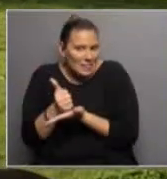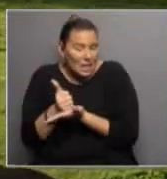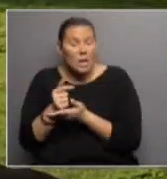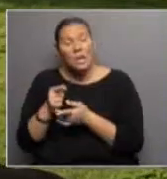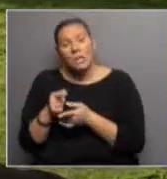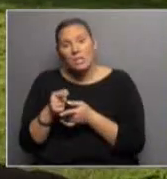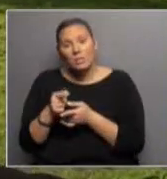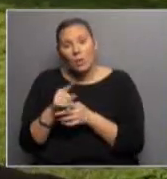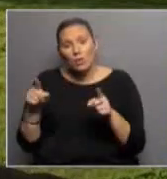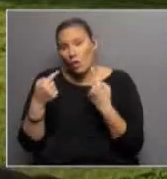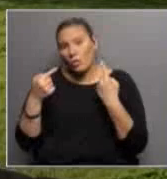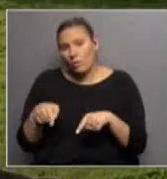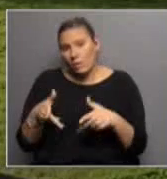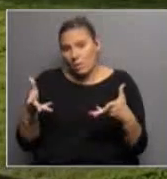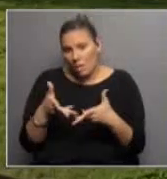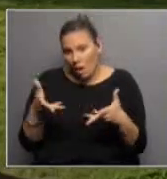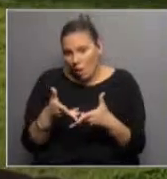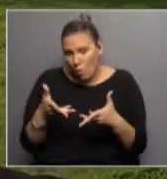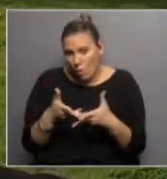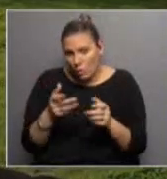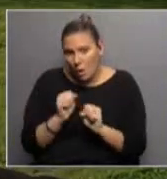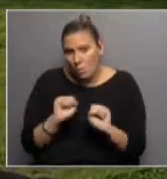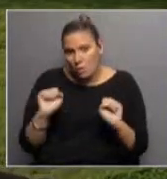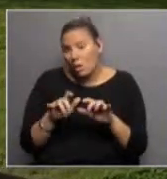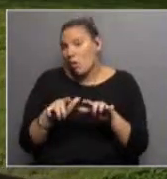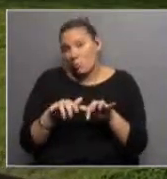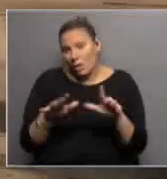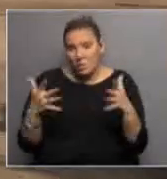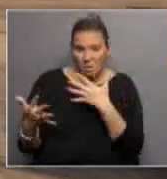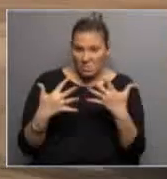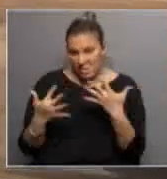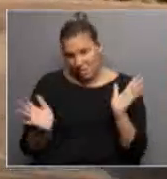en ese sentido no es muy diferente a lo que los chiquilines hoy también tienen con la computadora, ¿no?